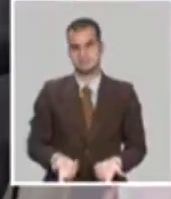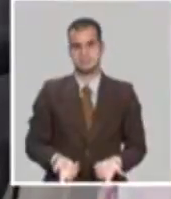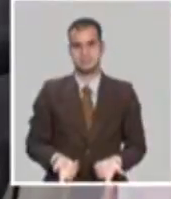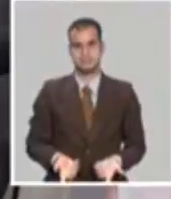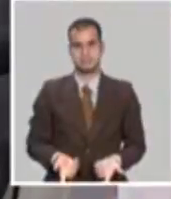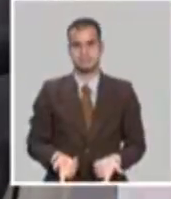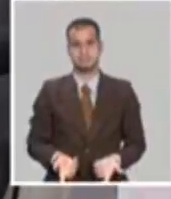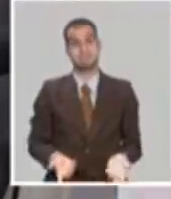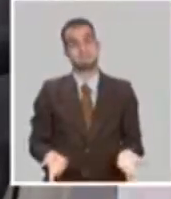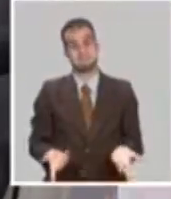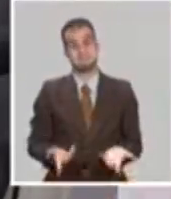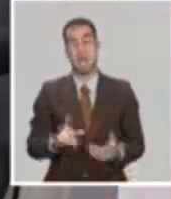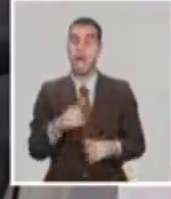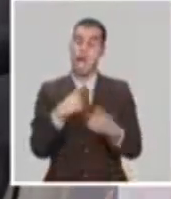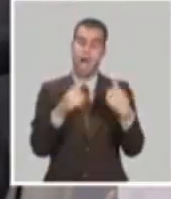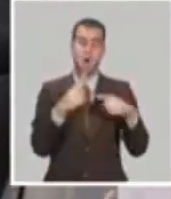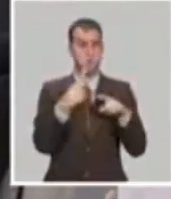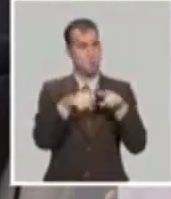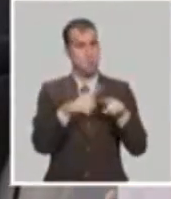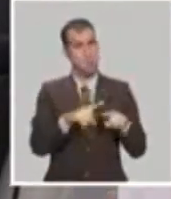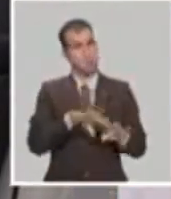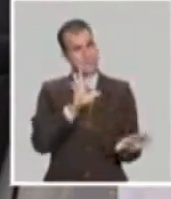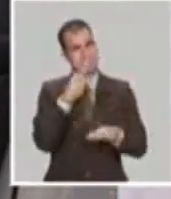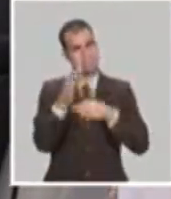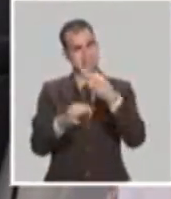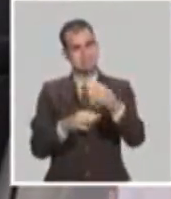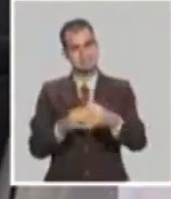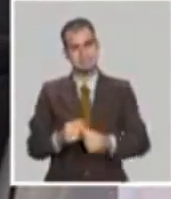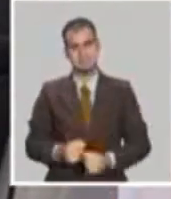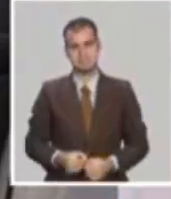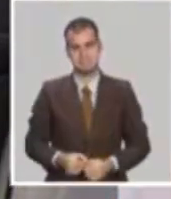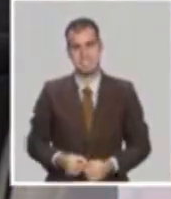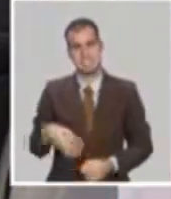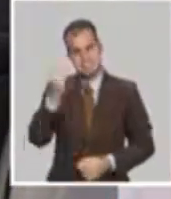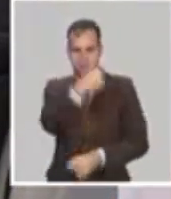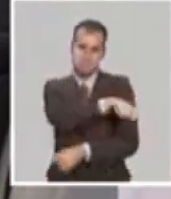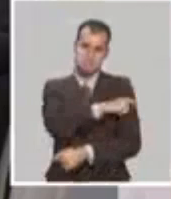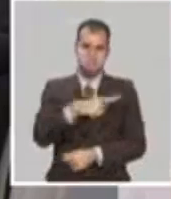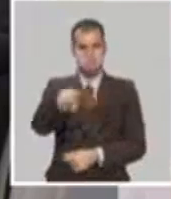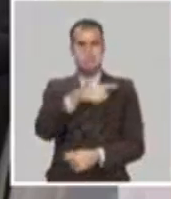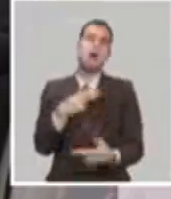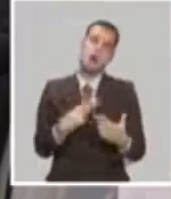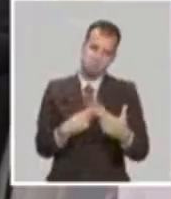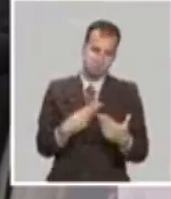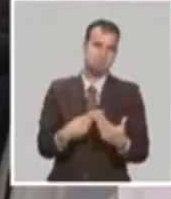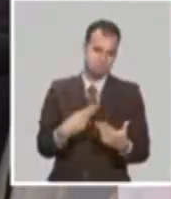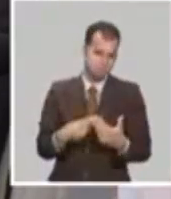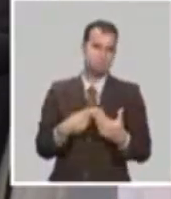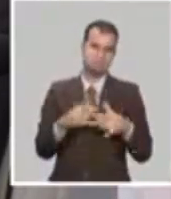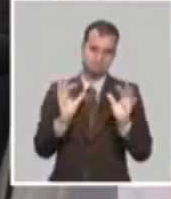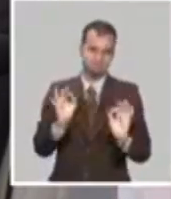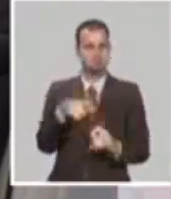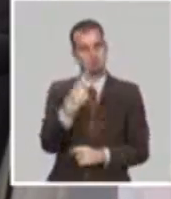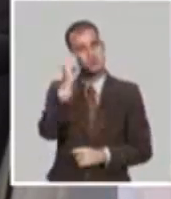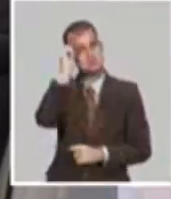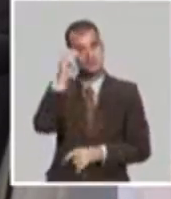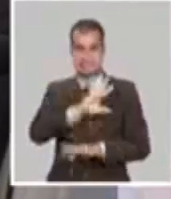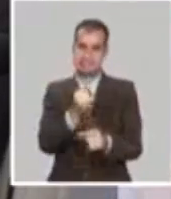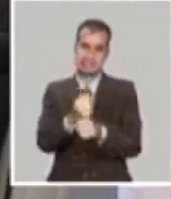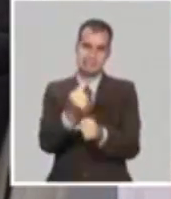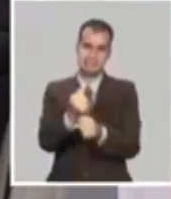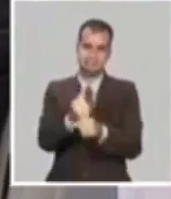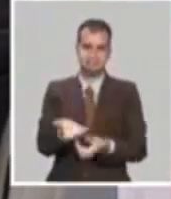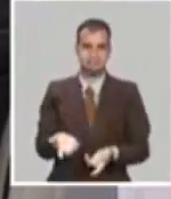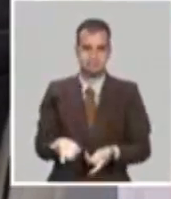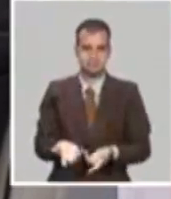Y hay elementos aquí que yo creo que es muy bueno. Y tiene que ver con esa confianza que tiene el pueblo en nuestra experiencia en el trabajo